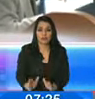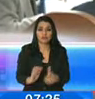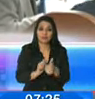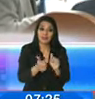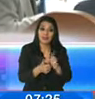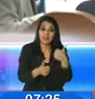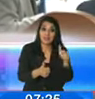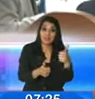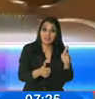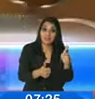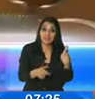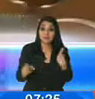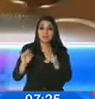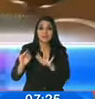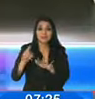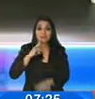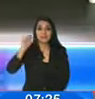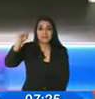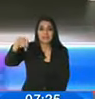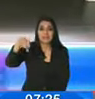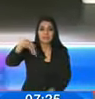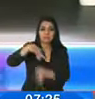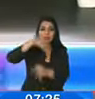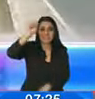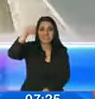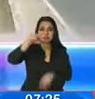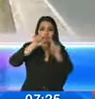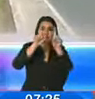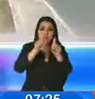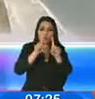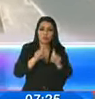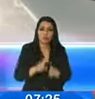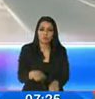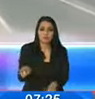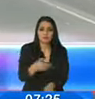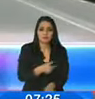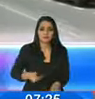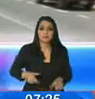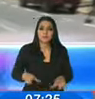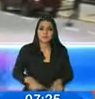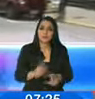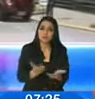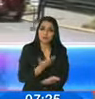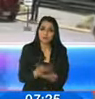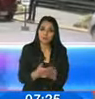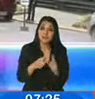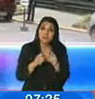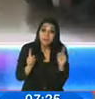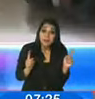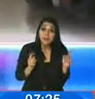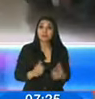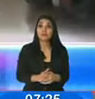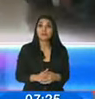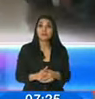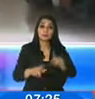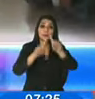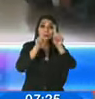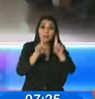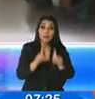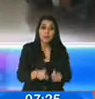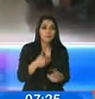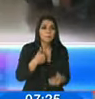10 votaría por el sí en cada una de las preguntas que ha propuesto el presidente Lenín Moreno. Sin embargo, lo curioso es que muchas de esas personas